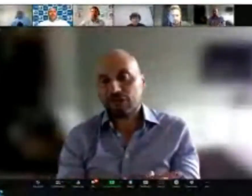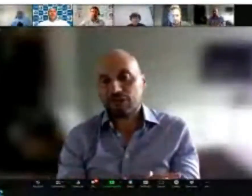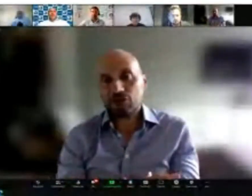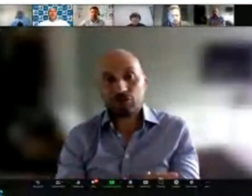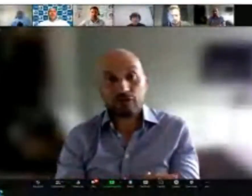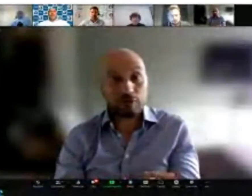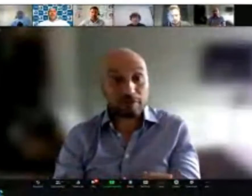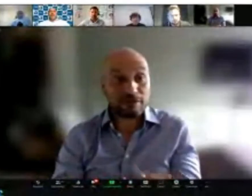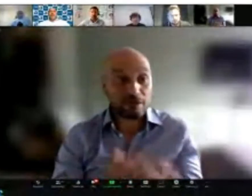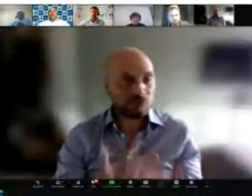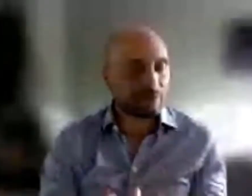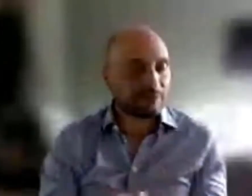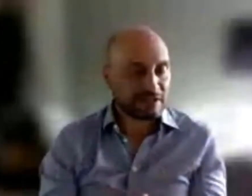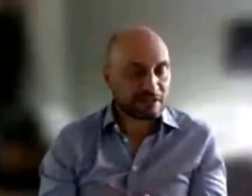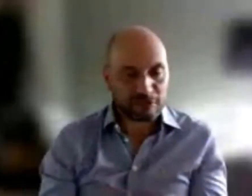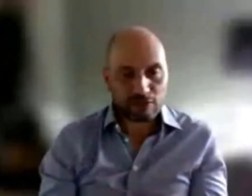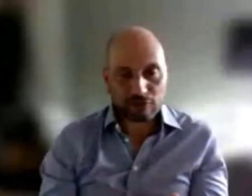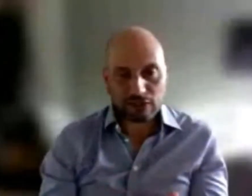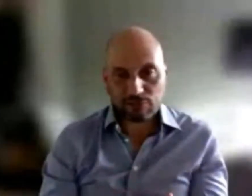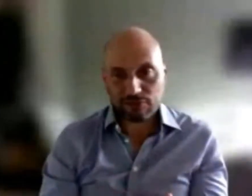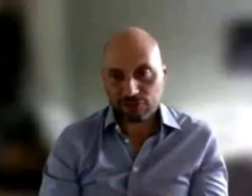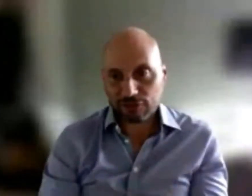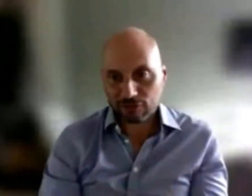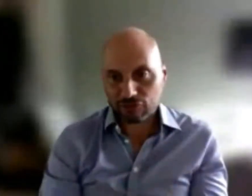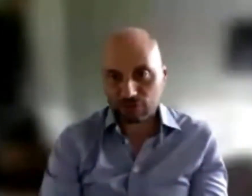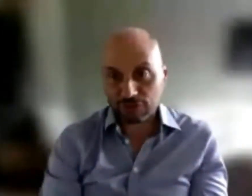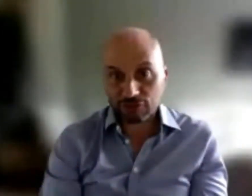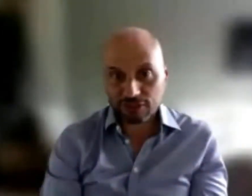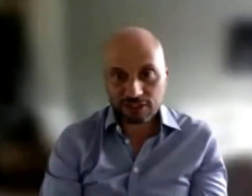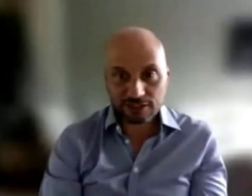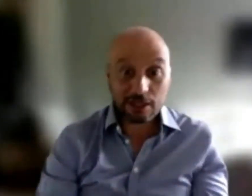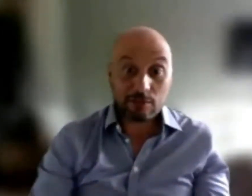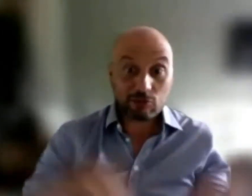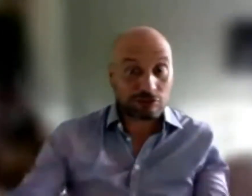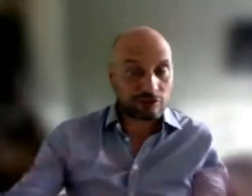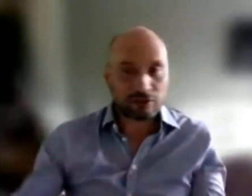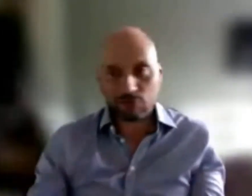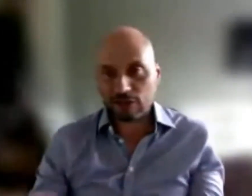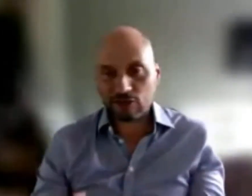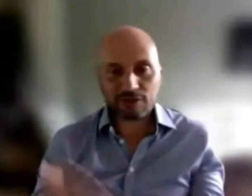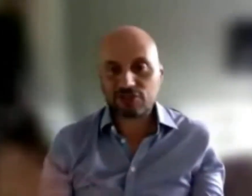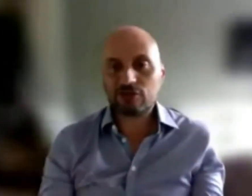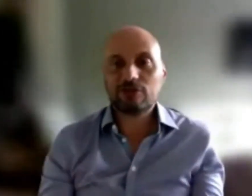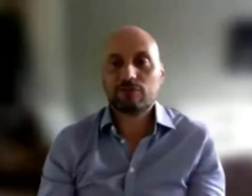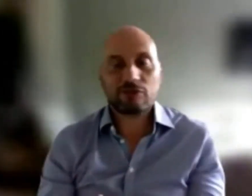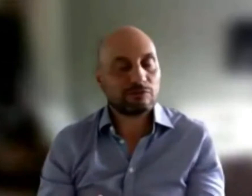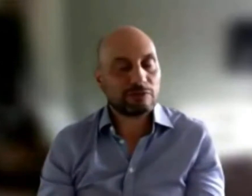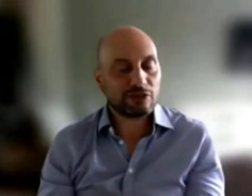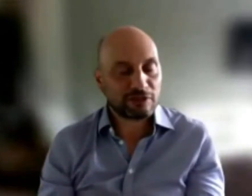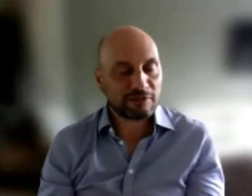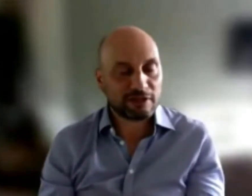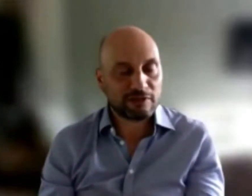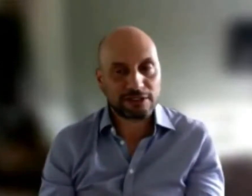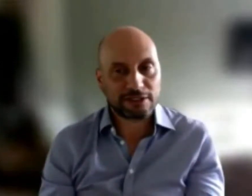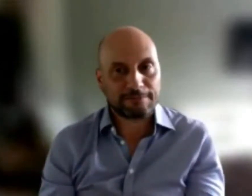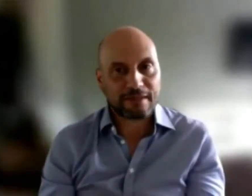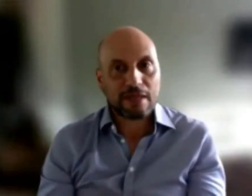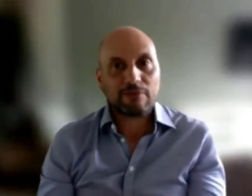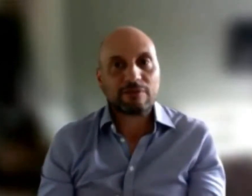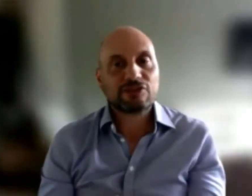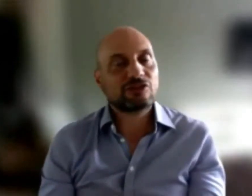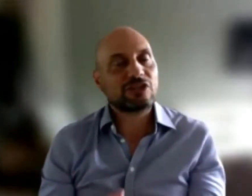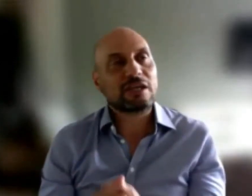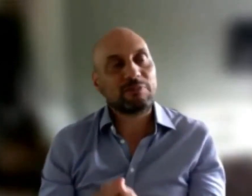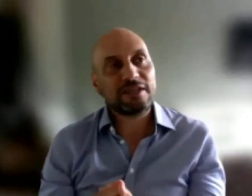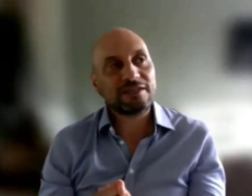montado en esto y obviamente tiene mucha experiencia también en lo que es la provisión de negocios mayoristas. Por otro lado tenemos la innovación, bueno, un lindo tema de debate.